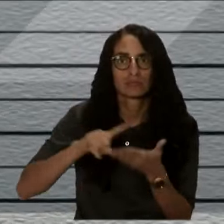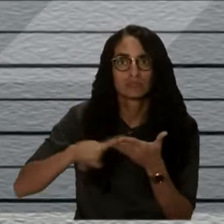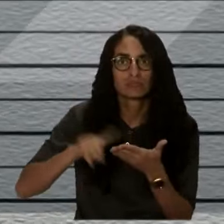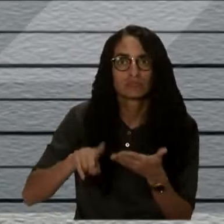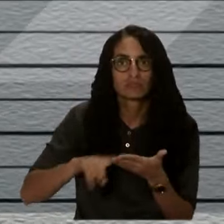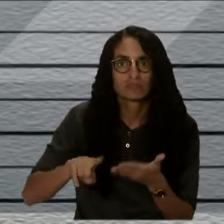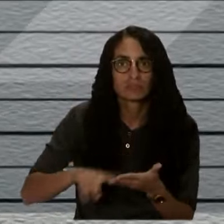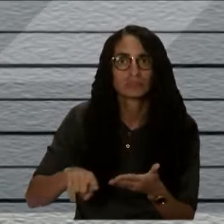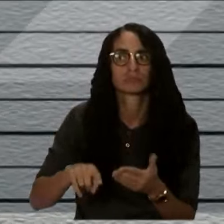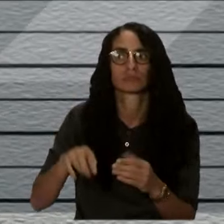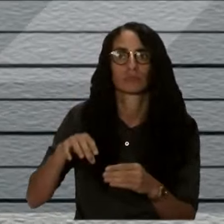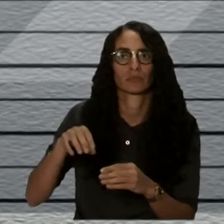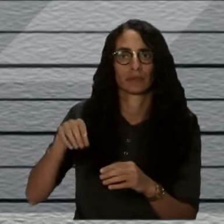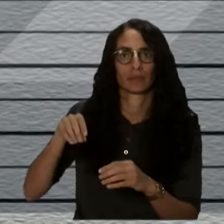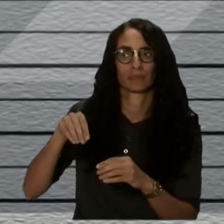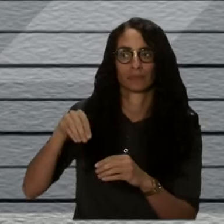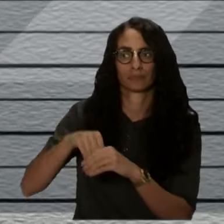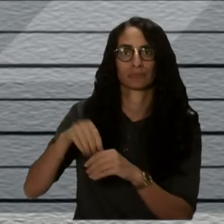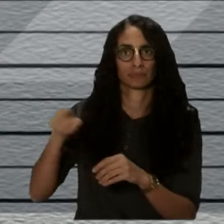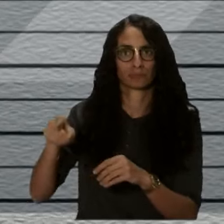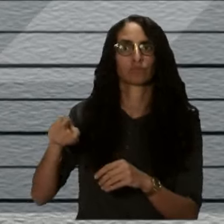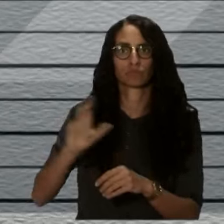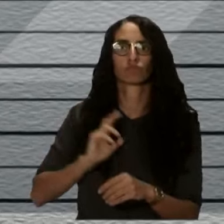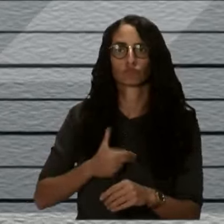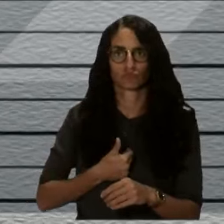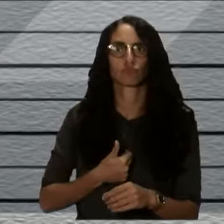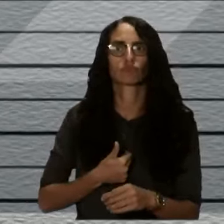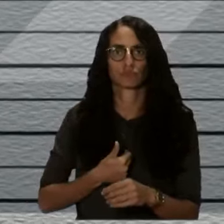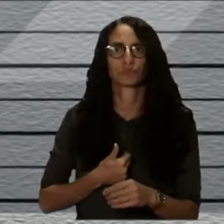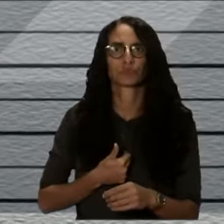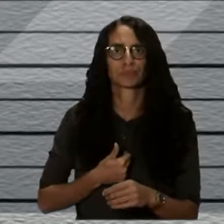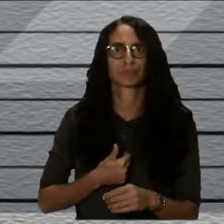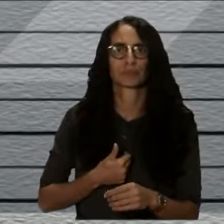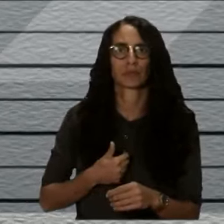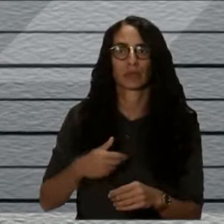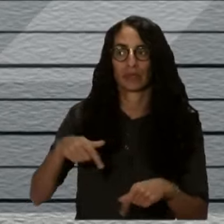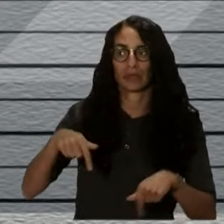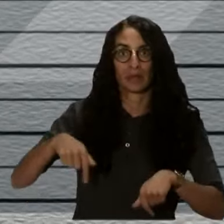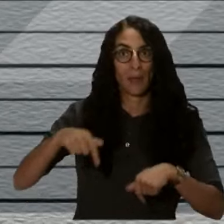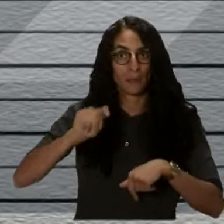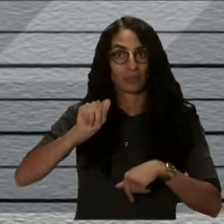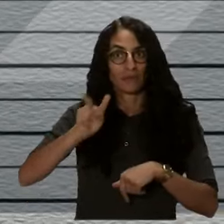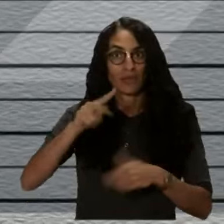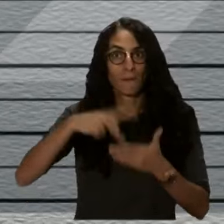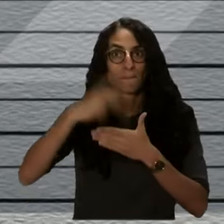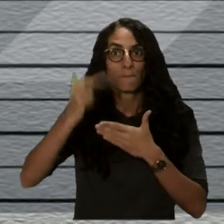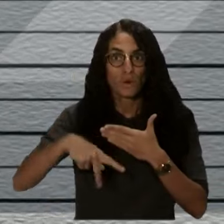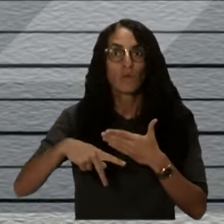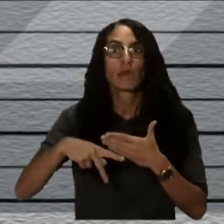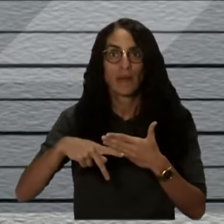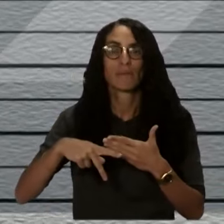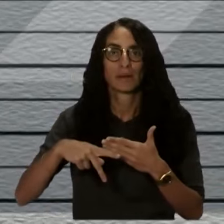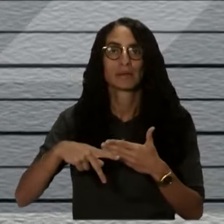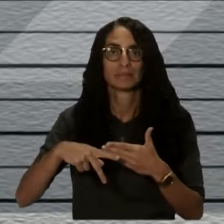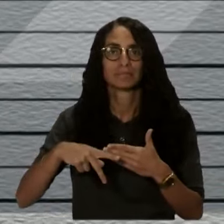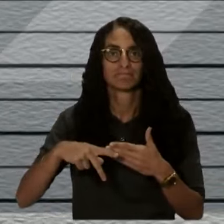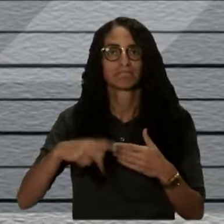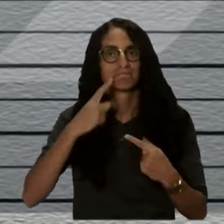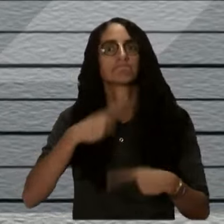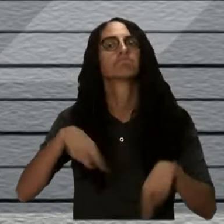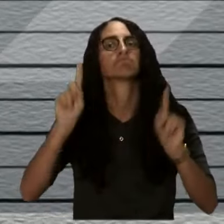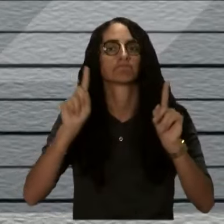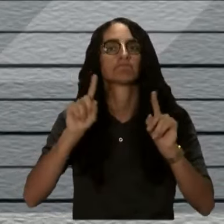agentes del negociado de inteligencia Y arresto especialmente la sesión de los más buscados de las de extradiciones y arrestos